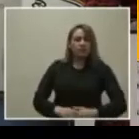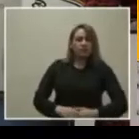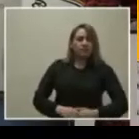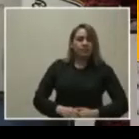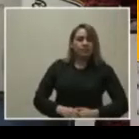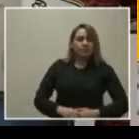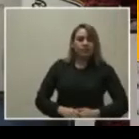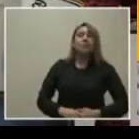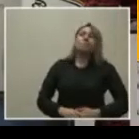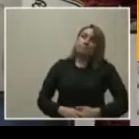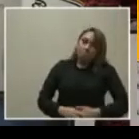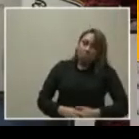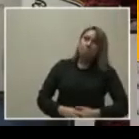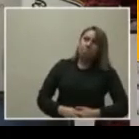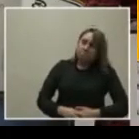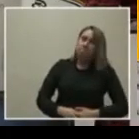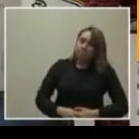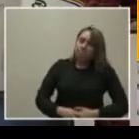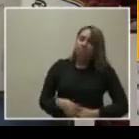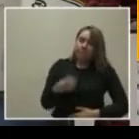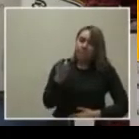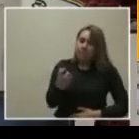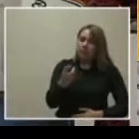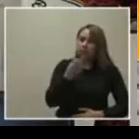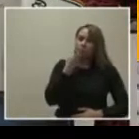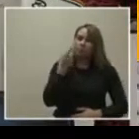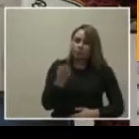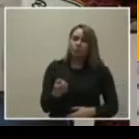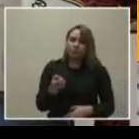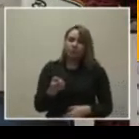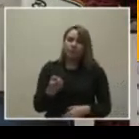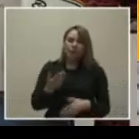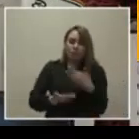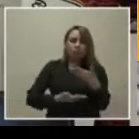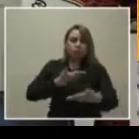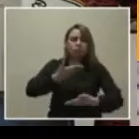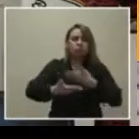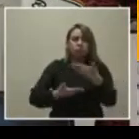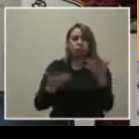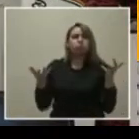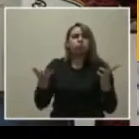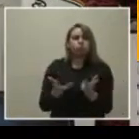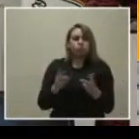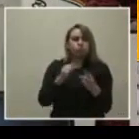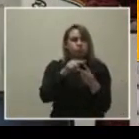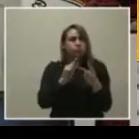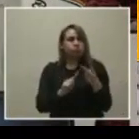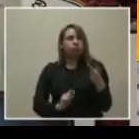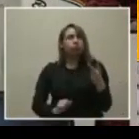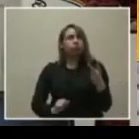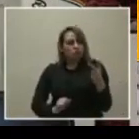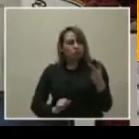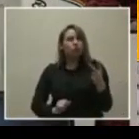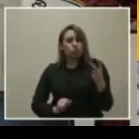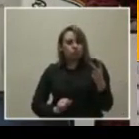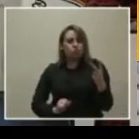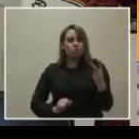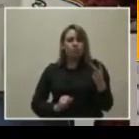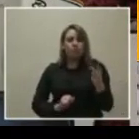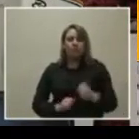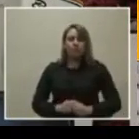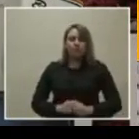hay, está el dicho de alguno de ellos que se maneja en ese caso, sí, en dos particularmente, sí,